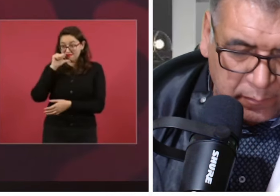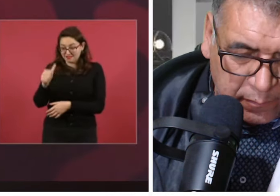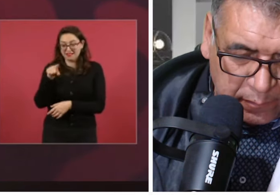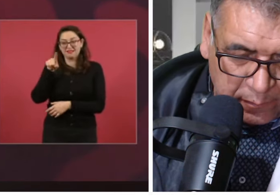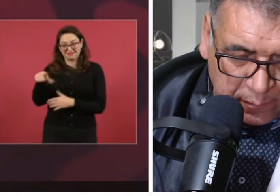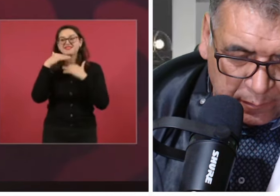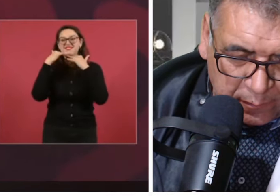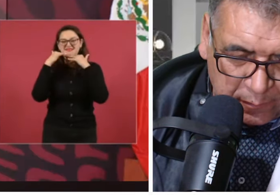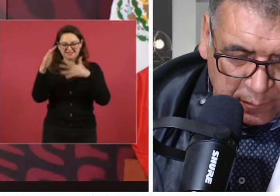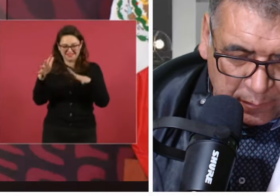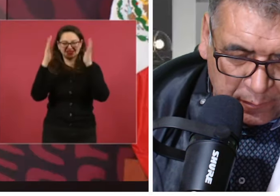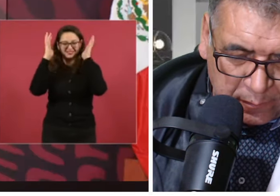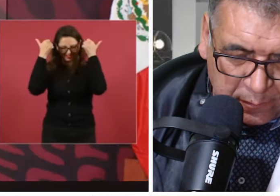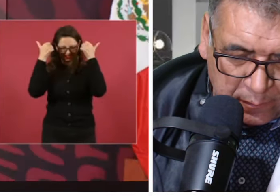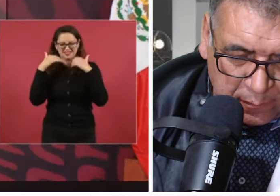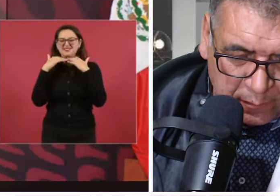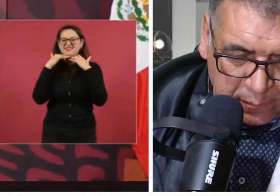charro.